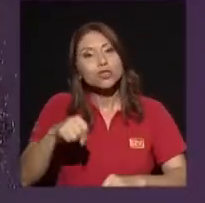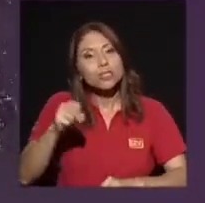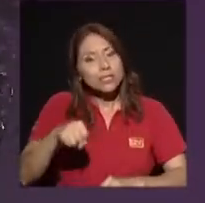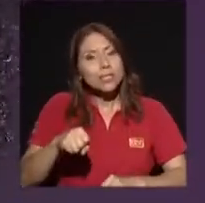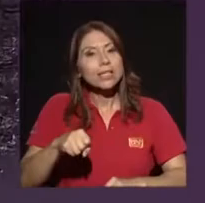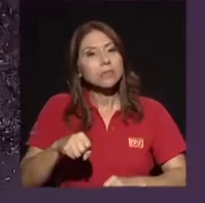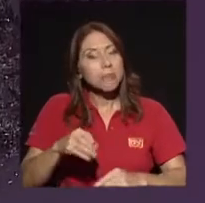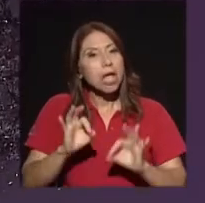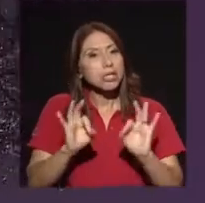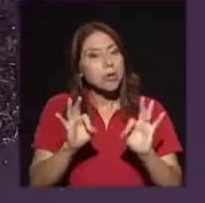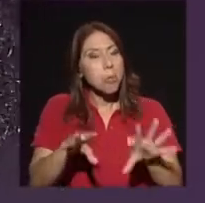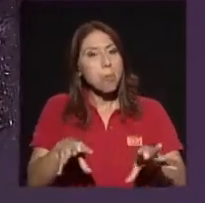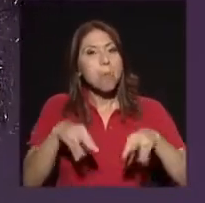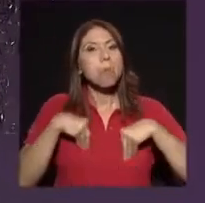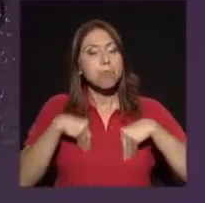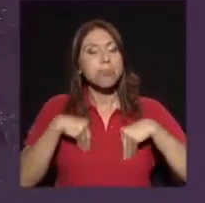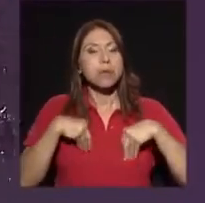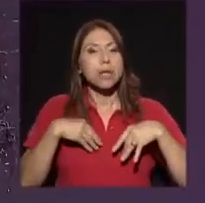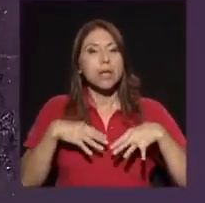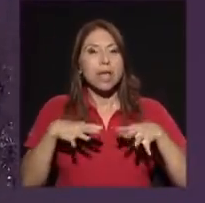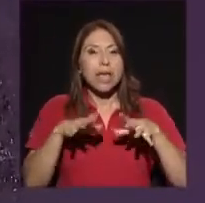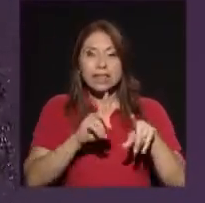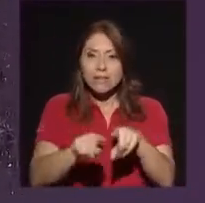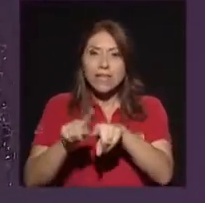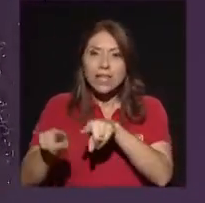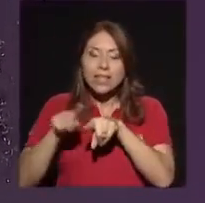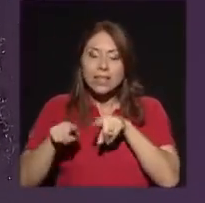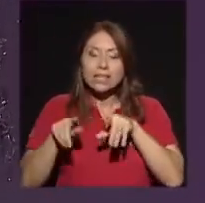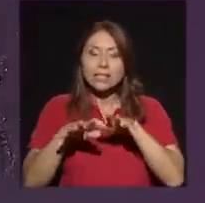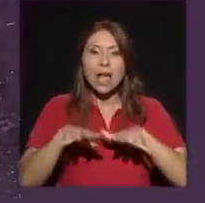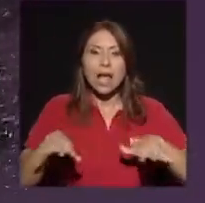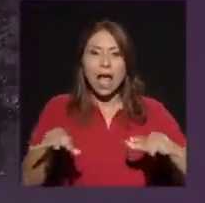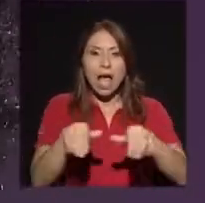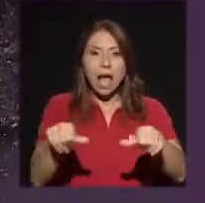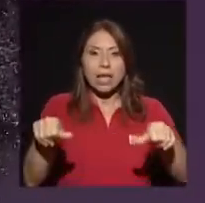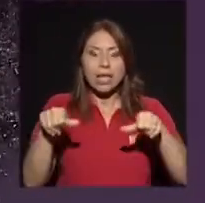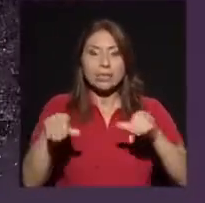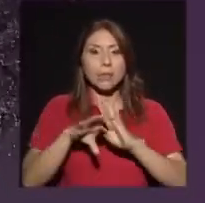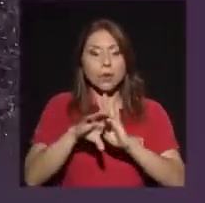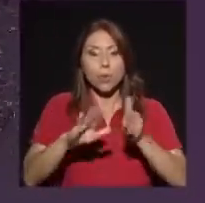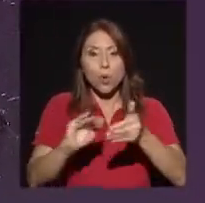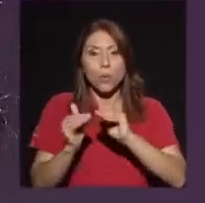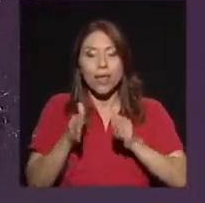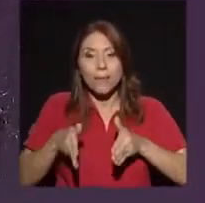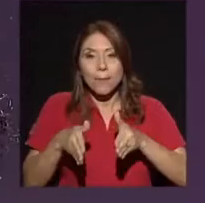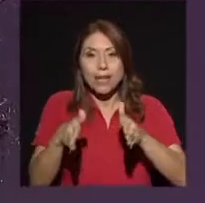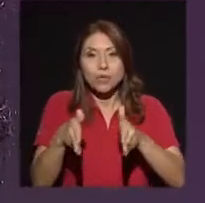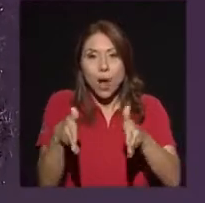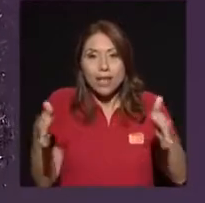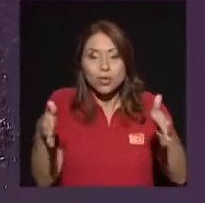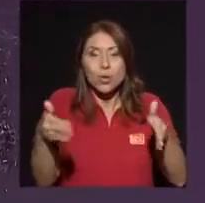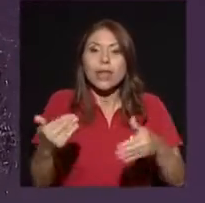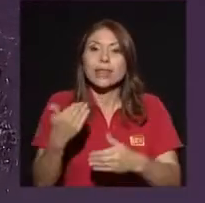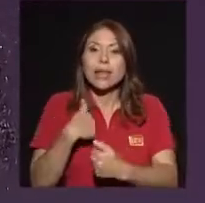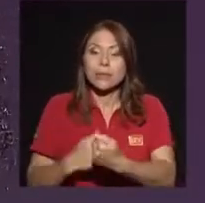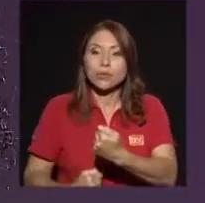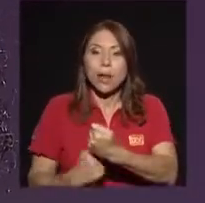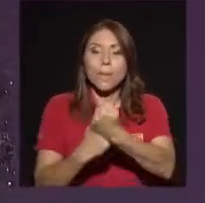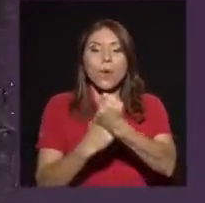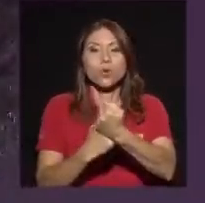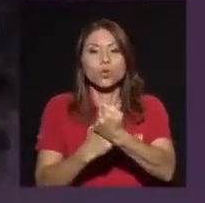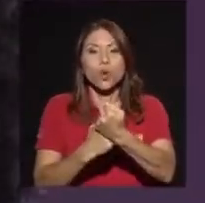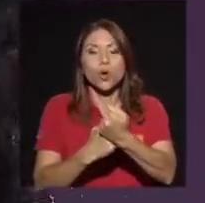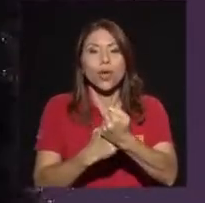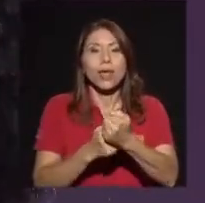bastante aceptado dentro del espacio y los diferentes espacios. En la comunidad de Paso Ancho nosotros tenemos como el apoyo de